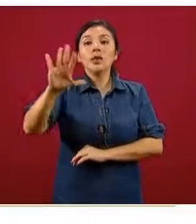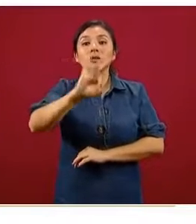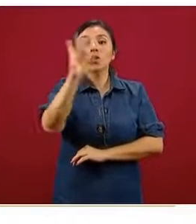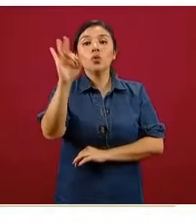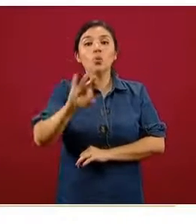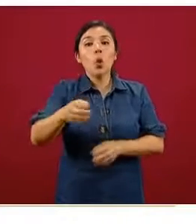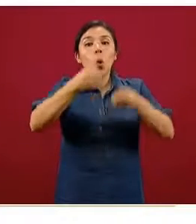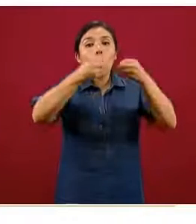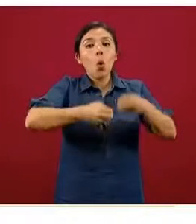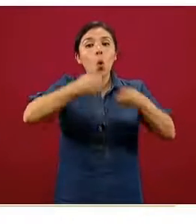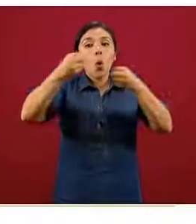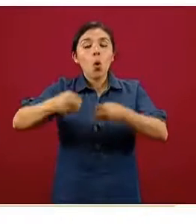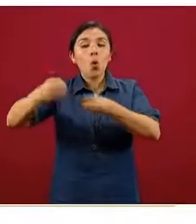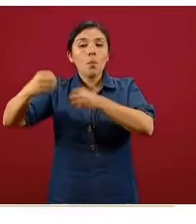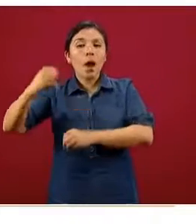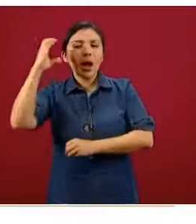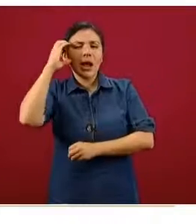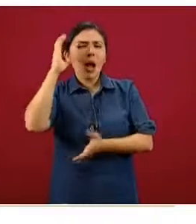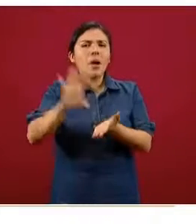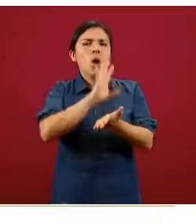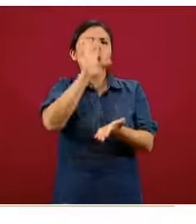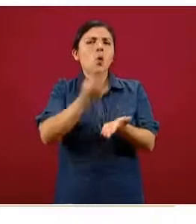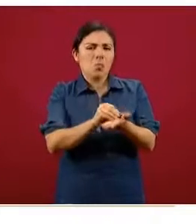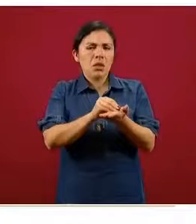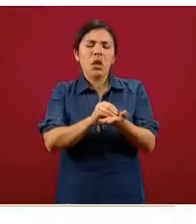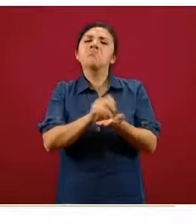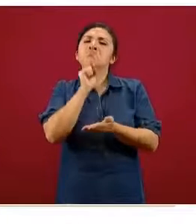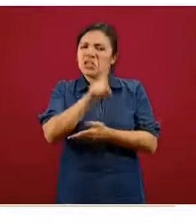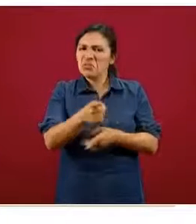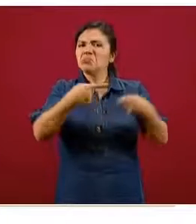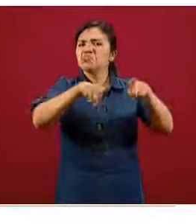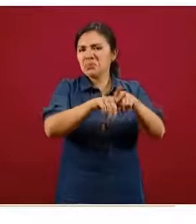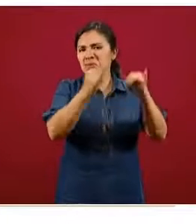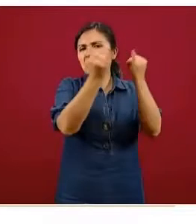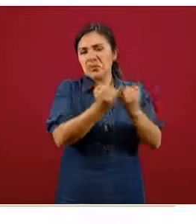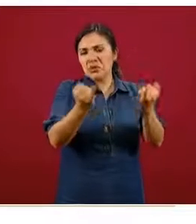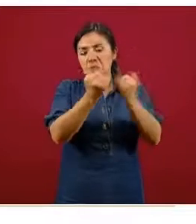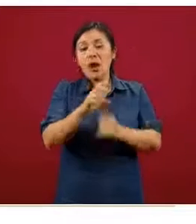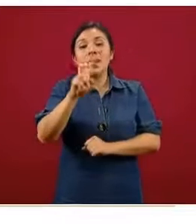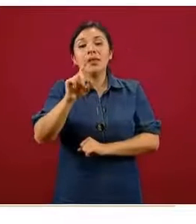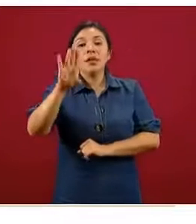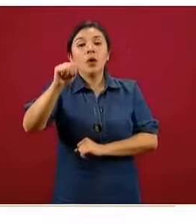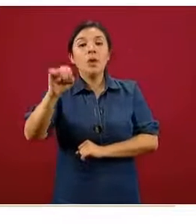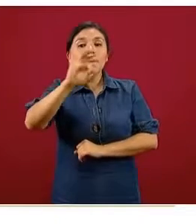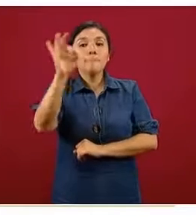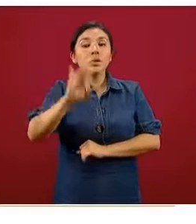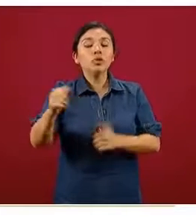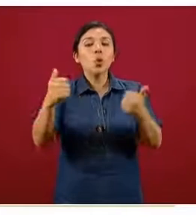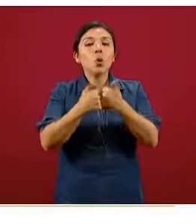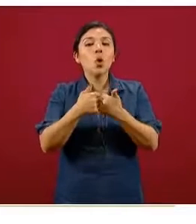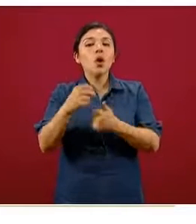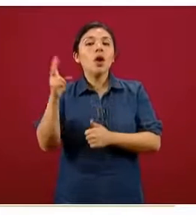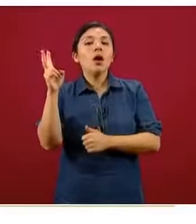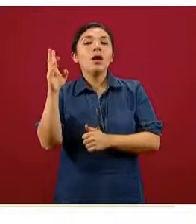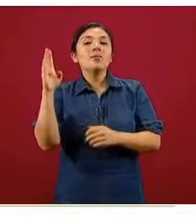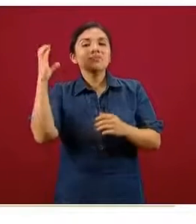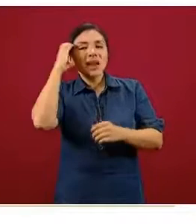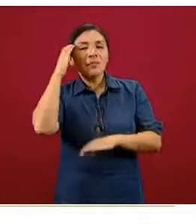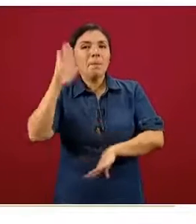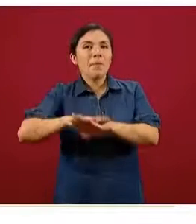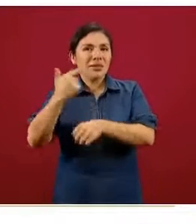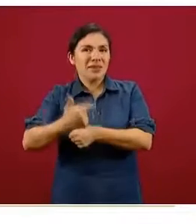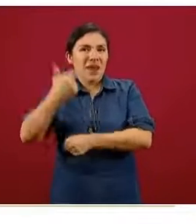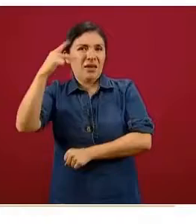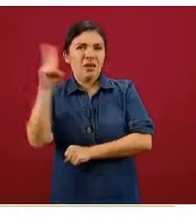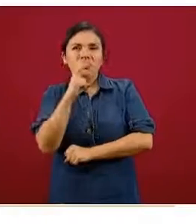45% la ocupación de camas IRA general se mantiene similar, 39% la de camas con ventilador se mantiene similar, es